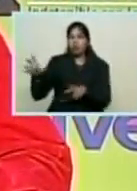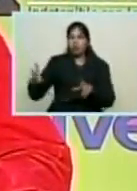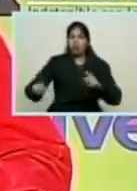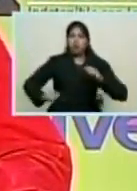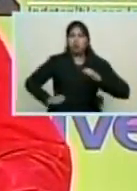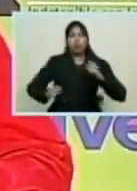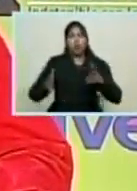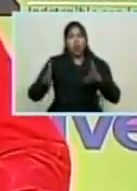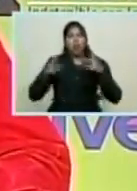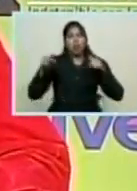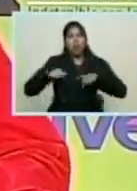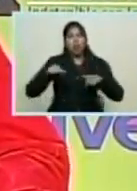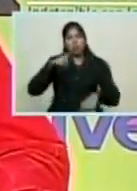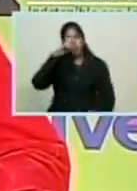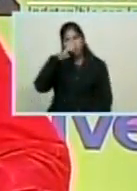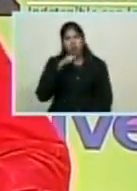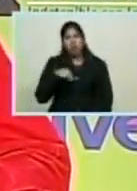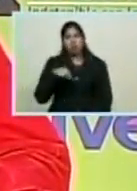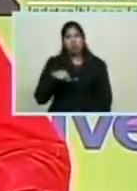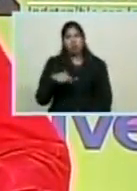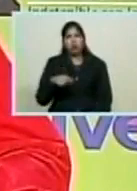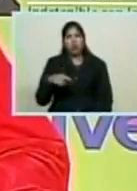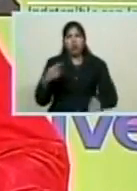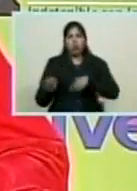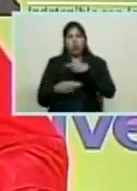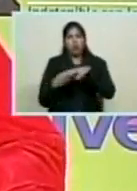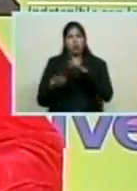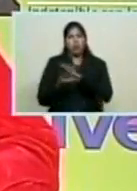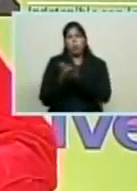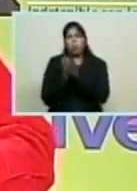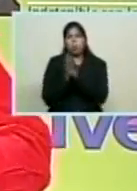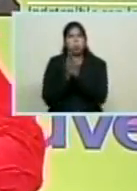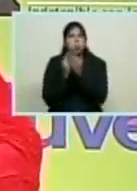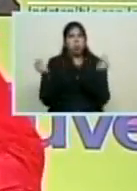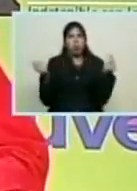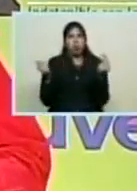de la República este año y que la revolución se acaba.